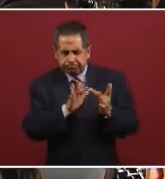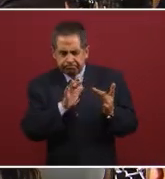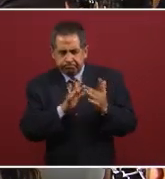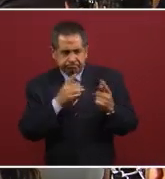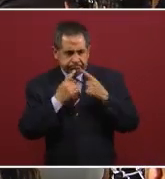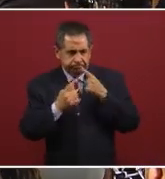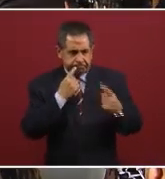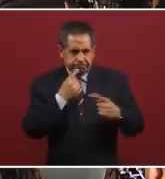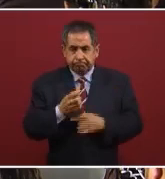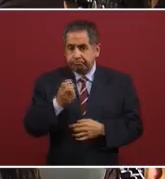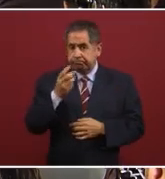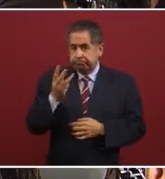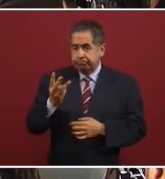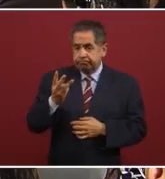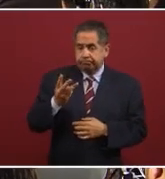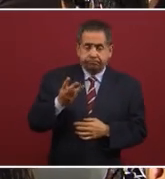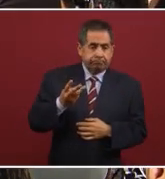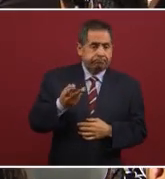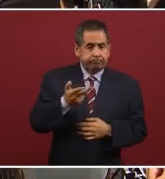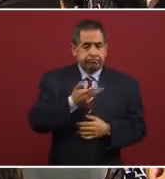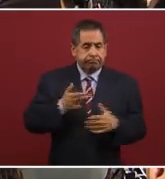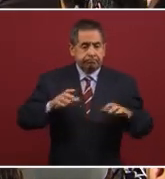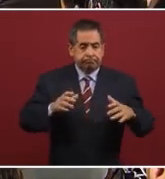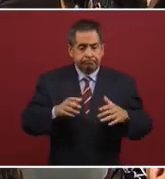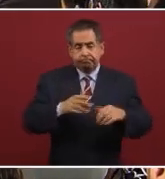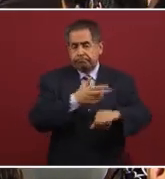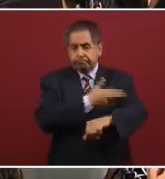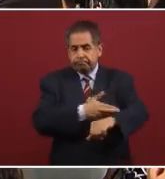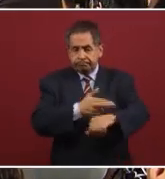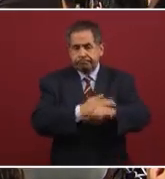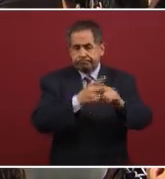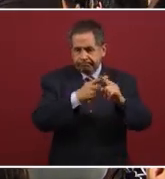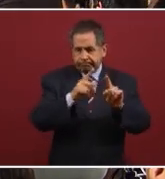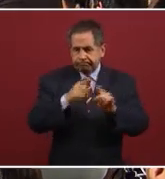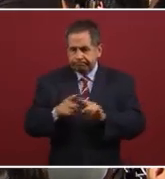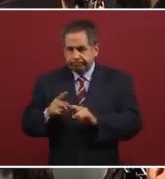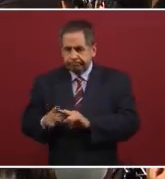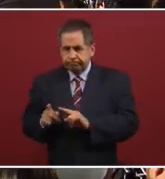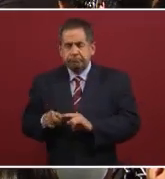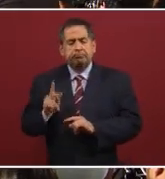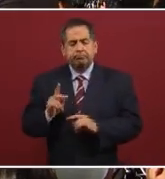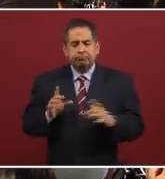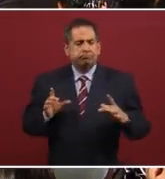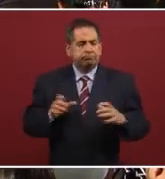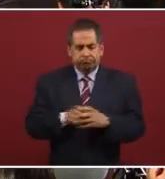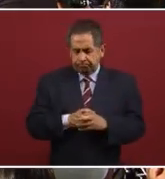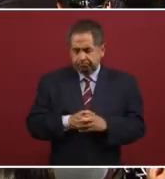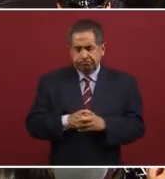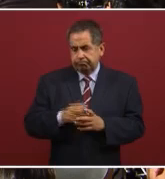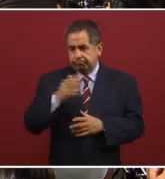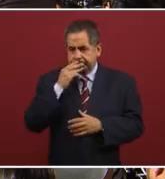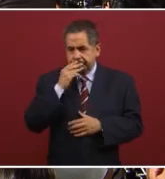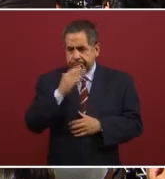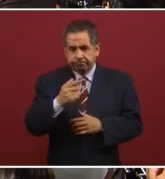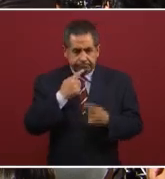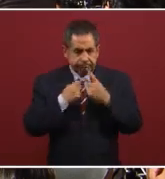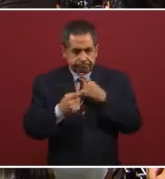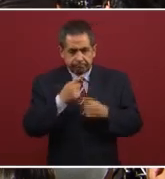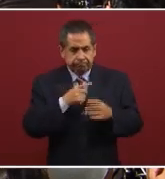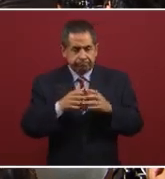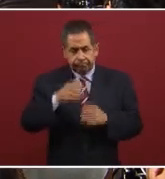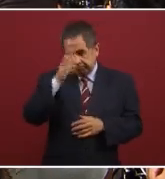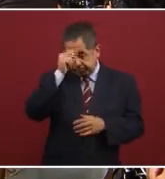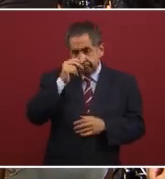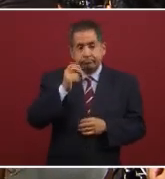En los 3 países son distintos procedimientos, pero siempre, en todos los casos, el elemento común